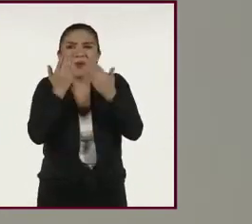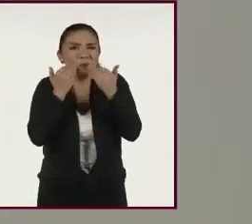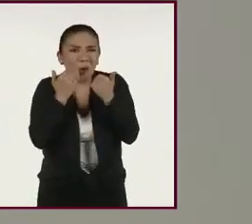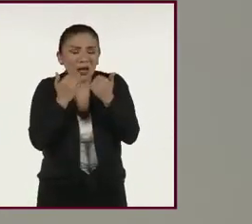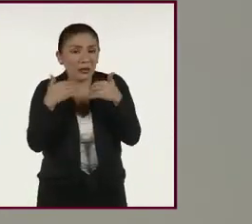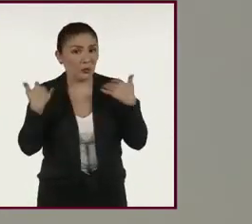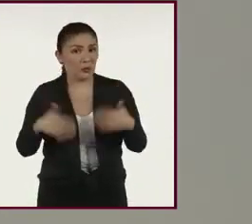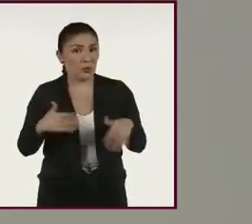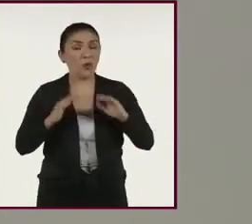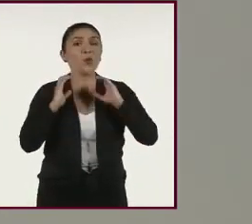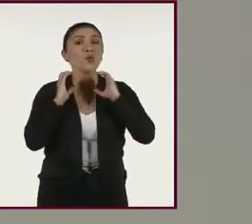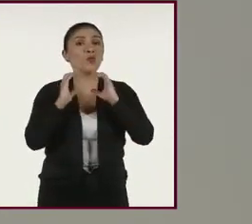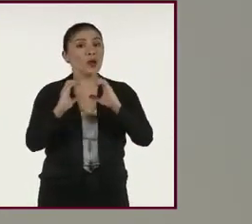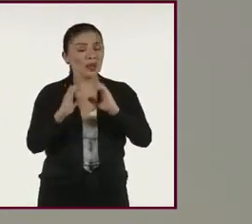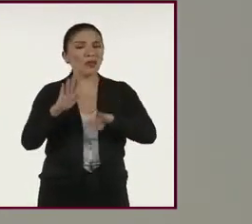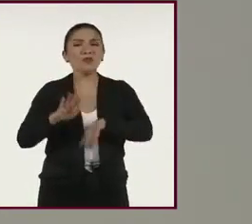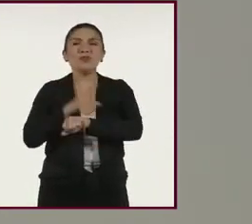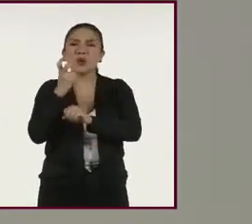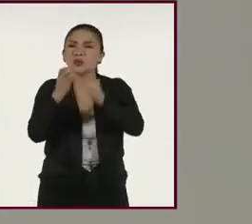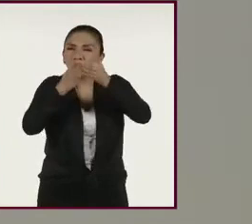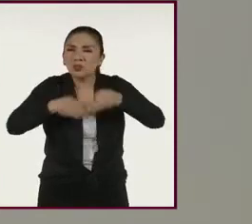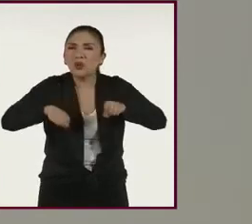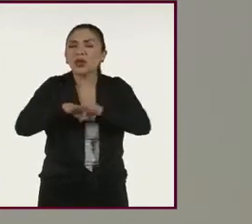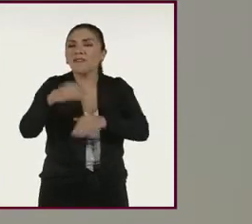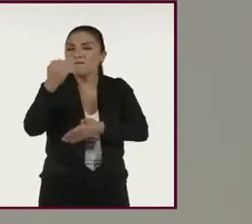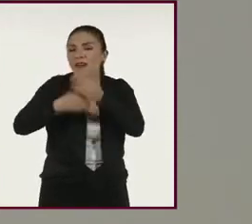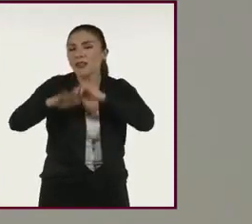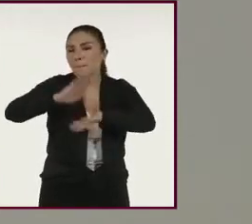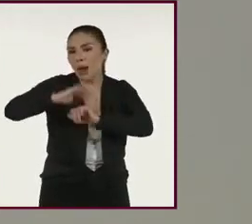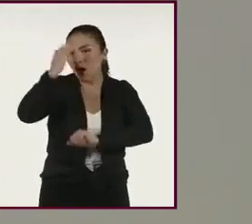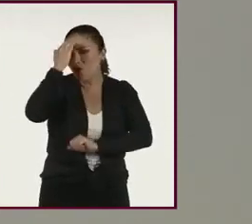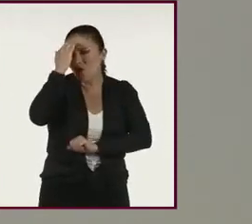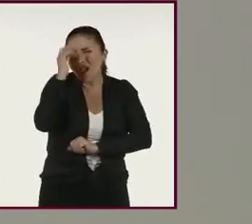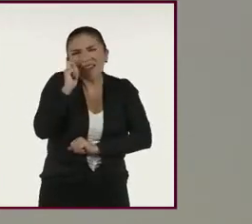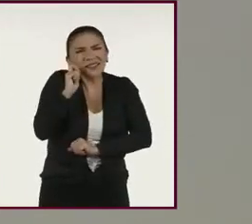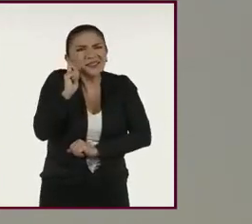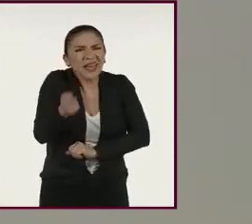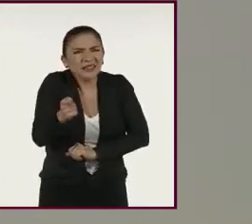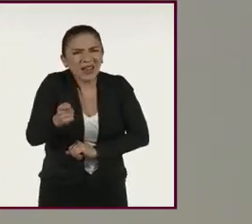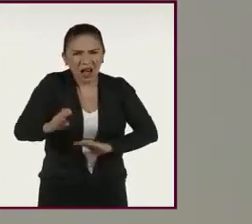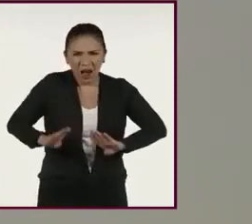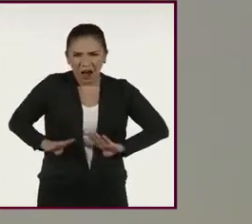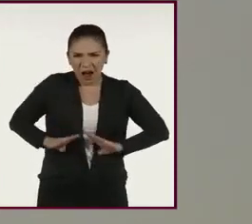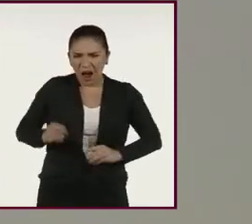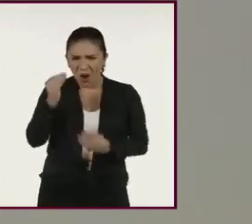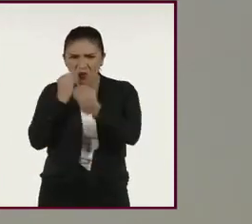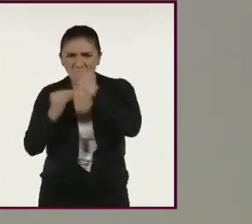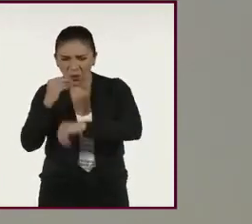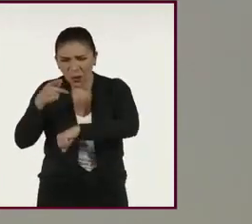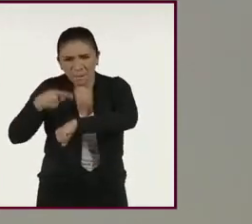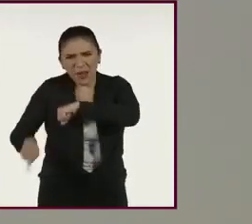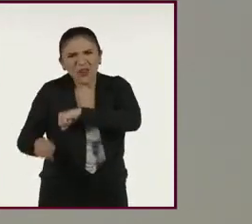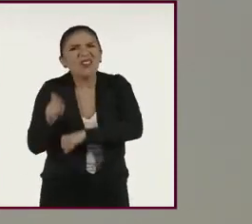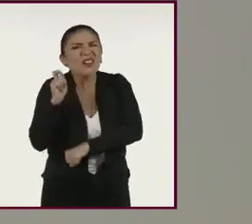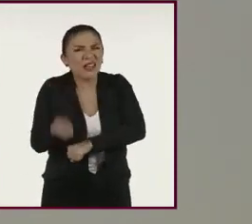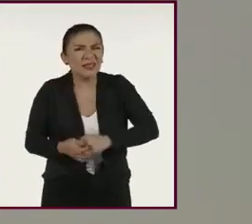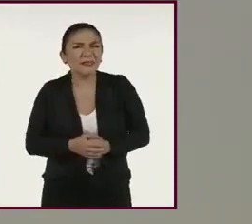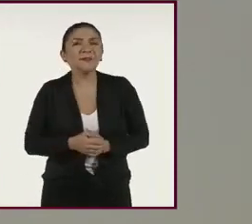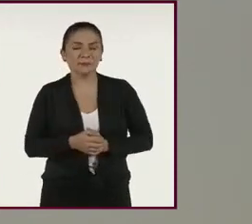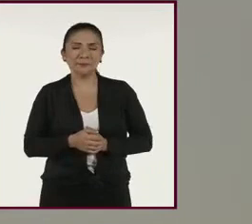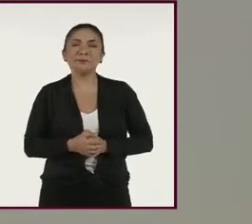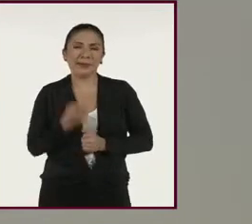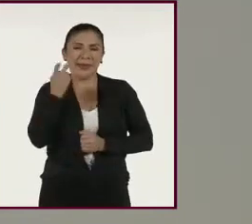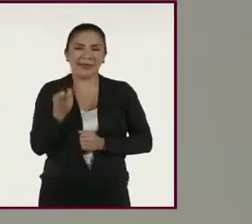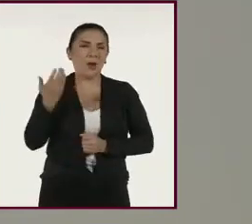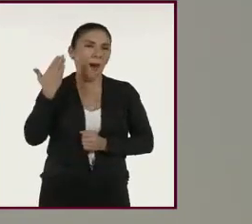línea muy delgada, por eso la importancia de conocer a qué nos referimos con conductas alimentarias de riesgo. Y bueno, como platicábamos